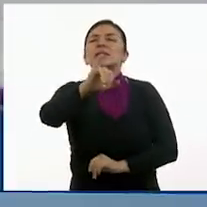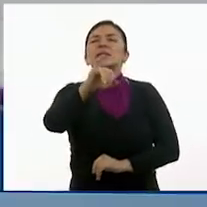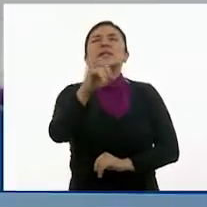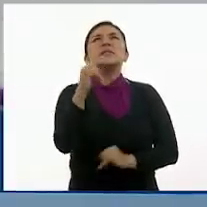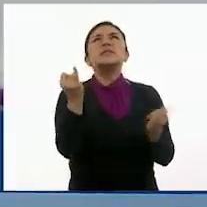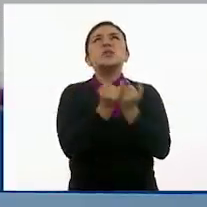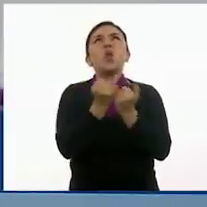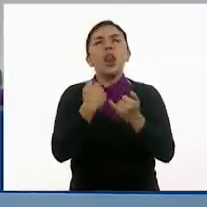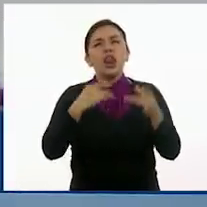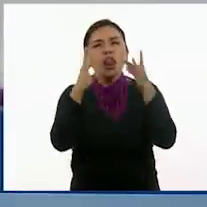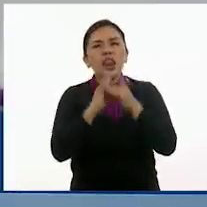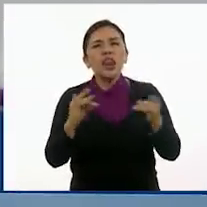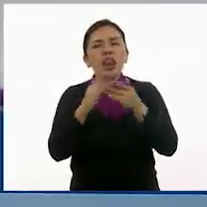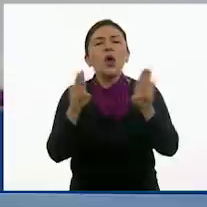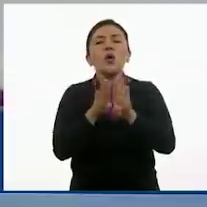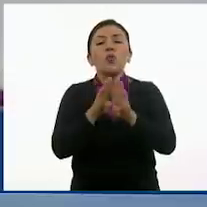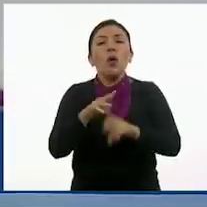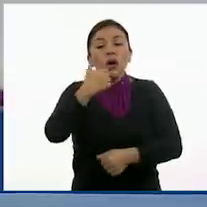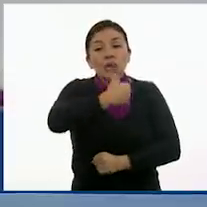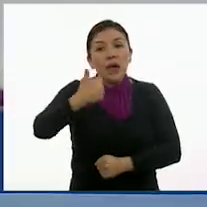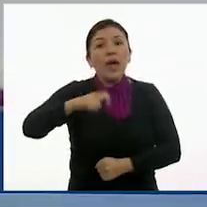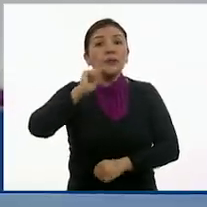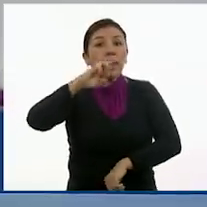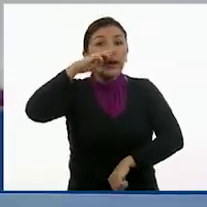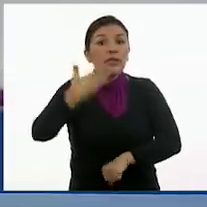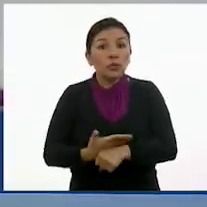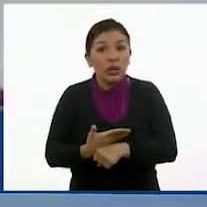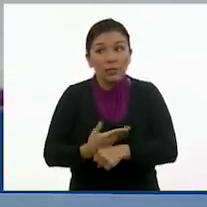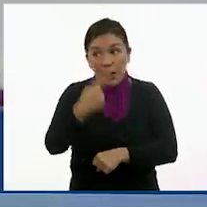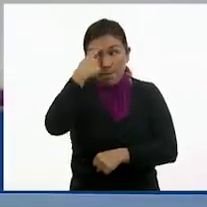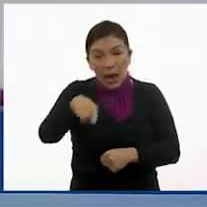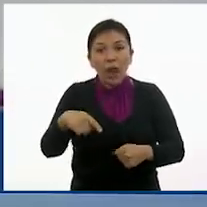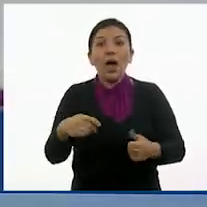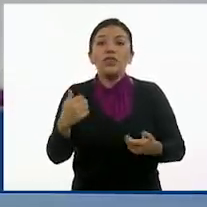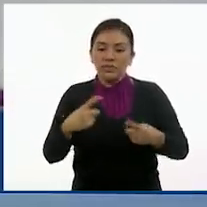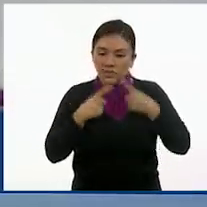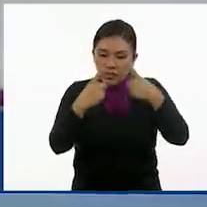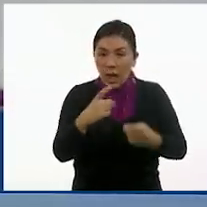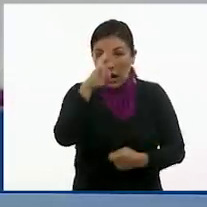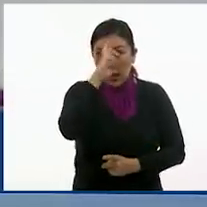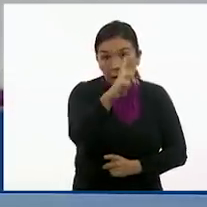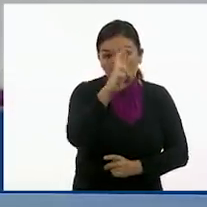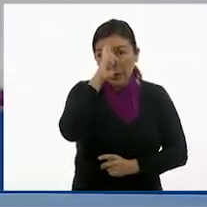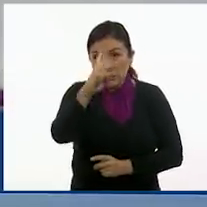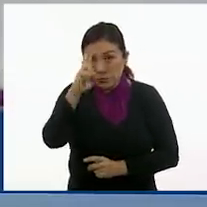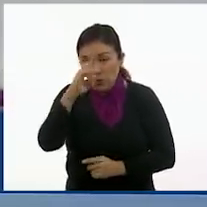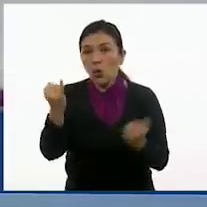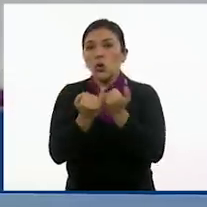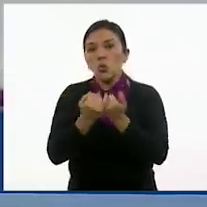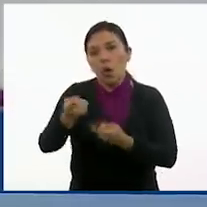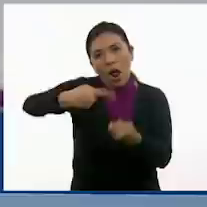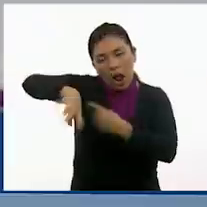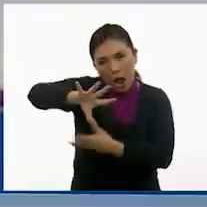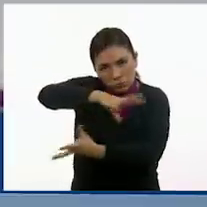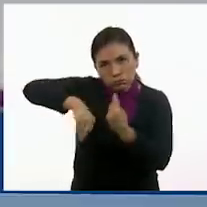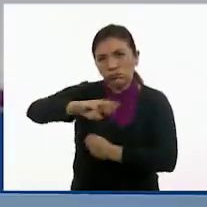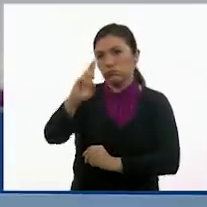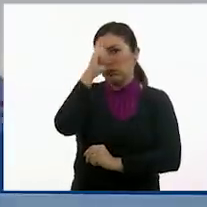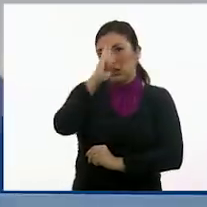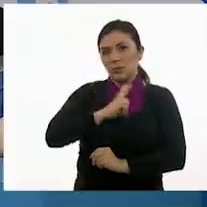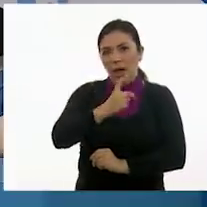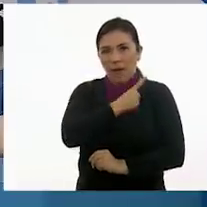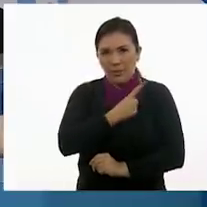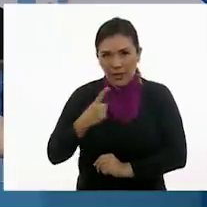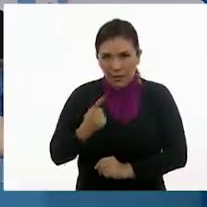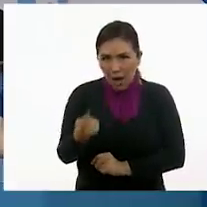Platicamos sobre nuestra responsabilidad para respetar y hacer respetar nuestros derechos.